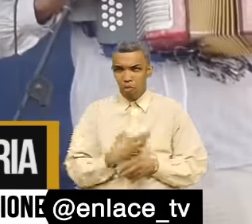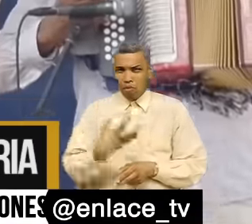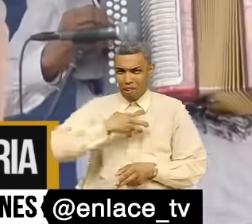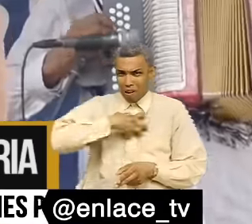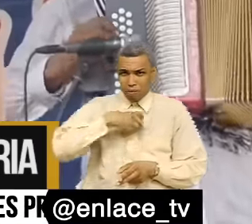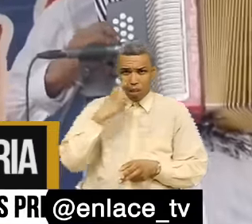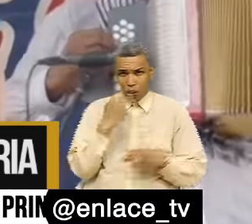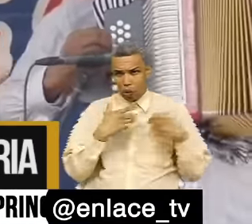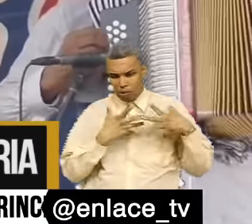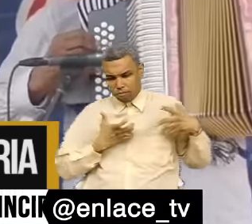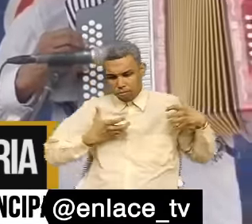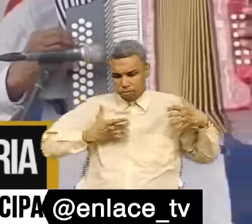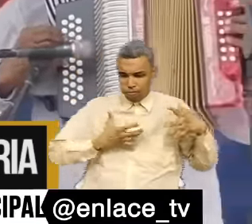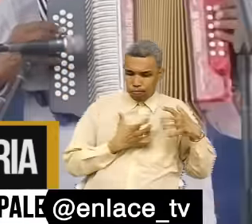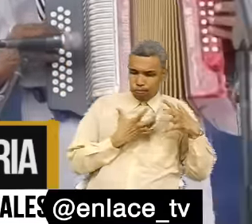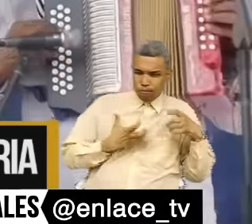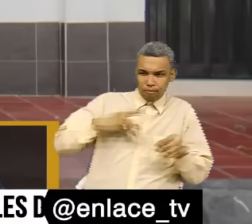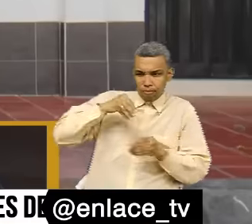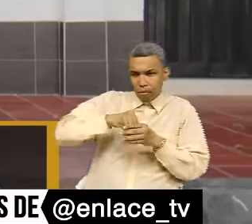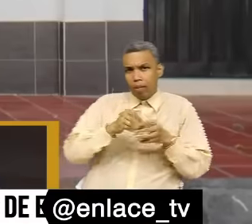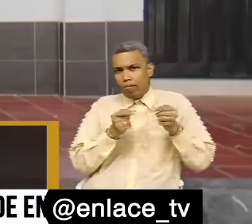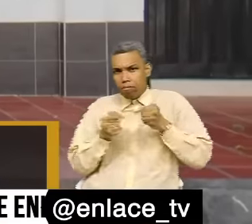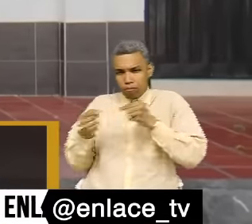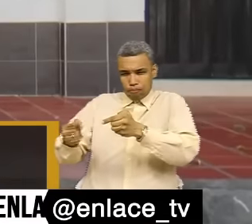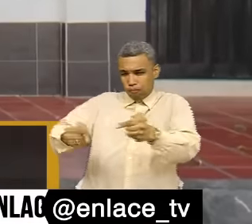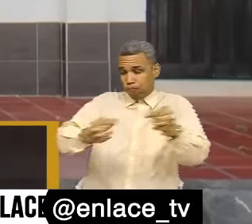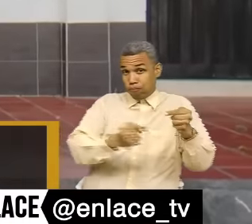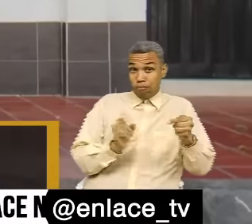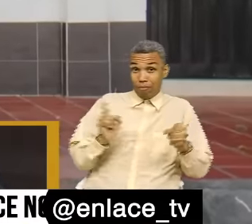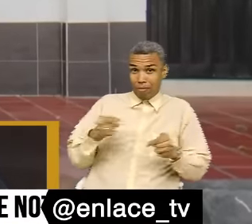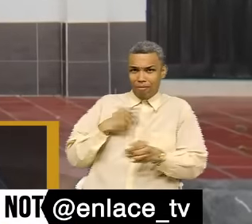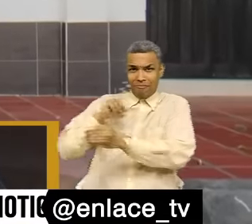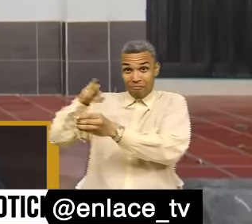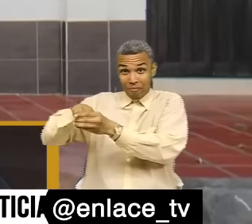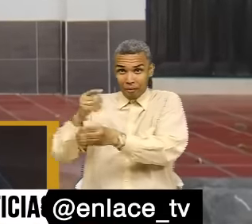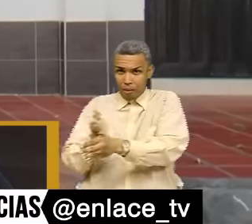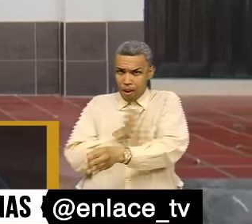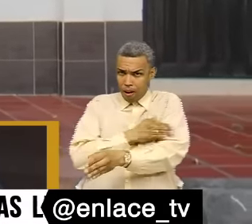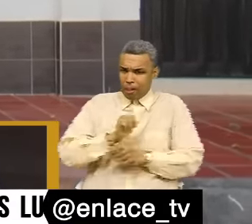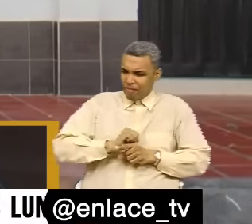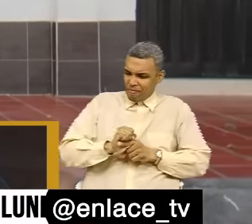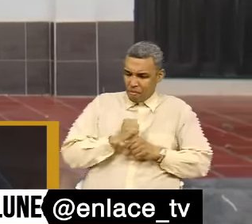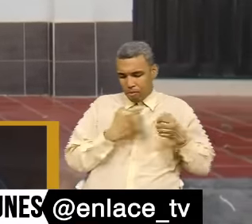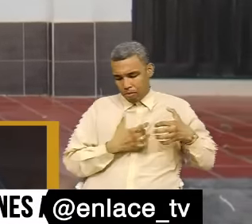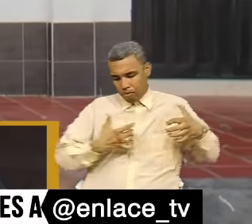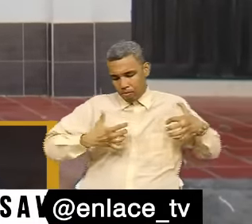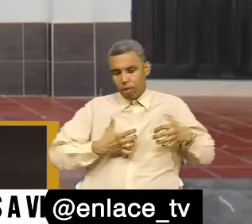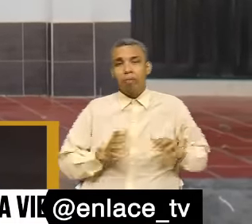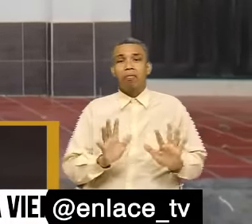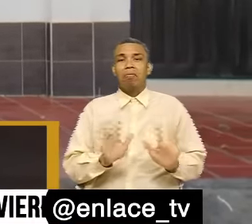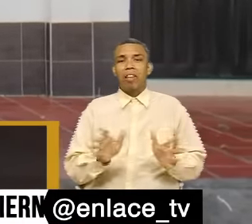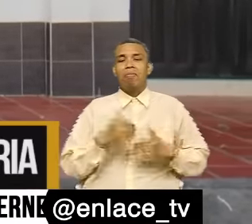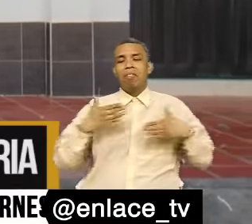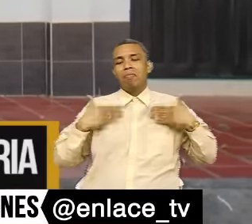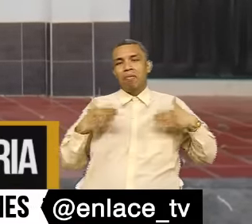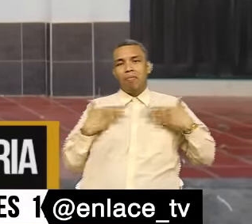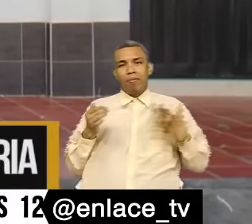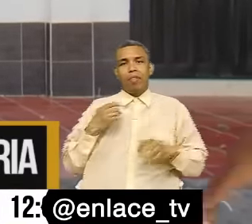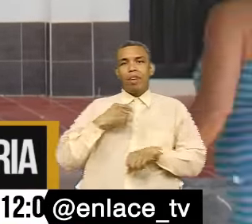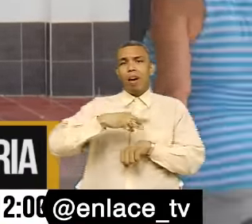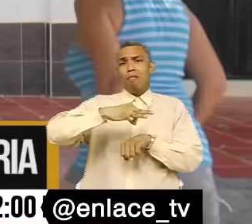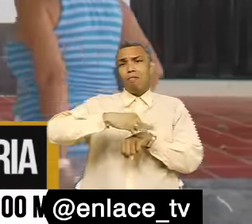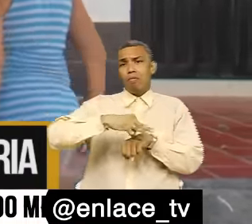a celebrarse en la última semana de abril próximo. Este es un honor, estamos muy felices, ya recibimos la llamada de la fundación